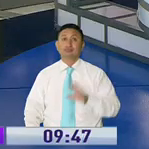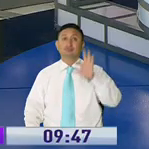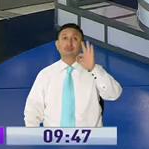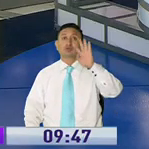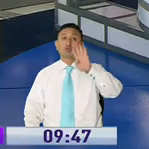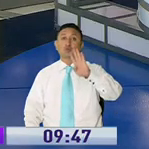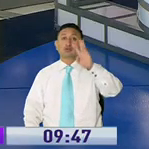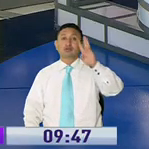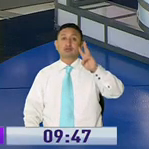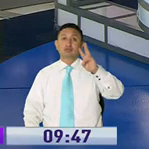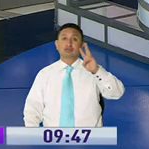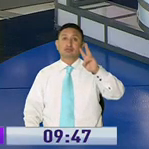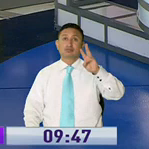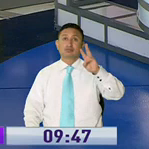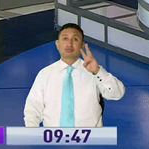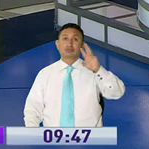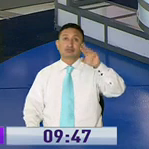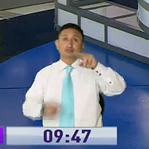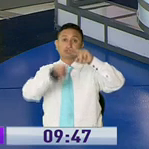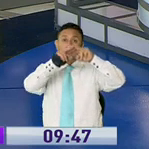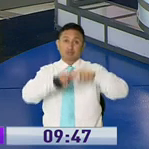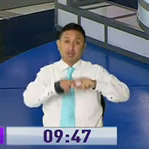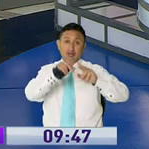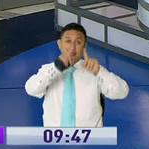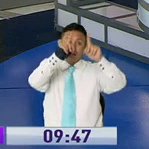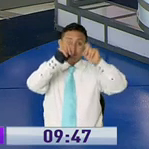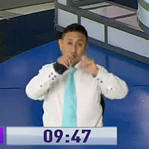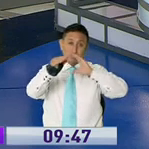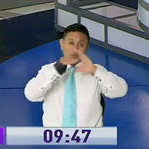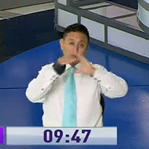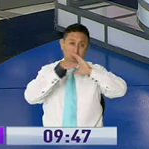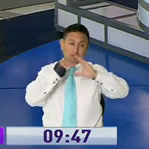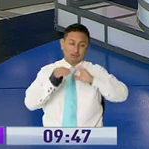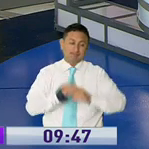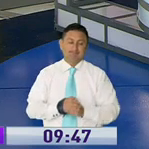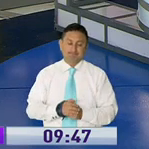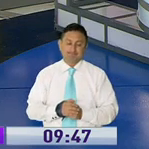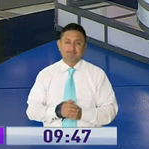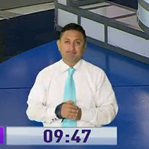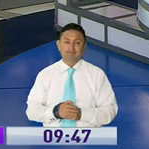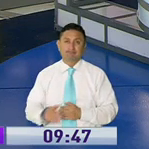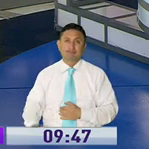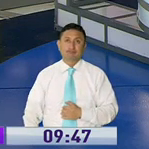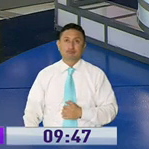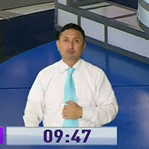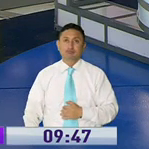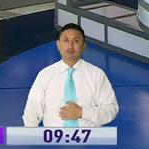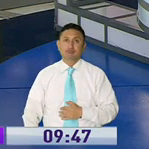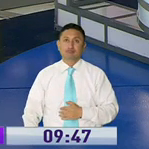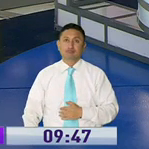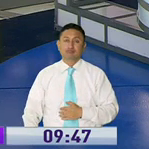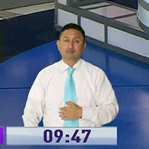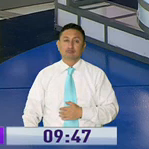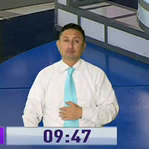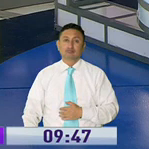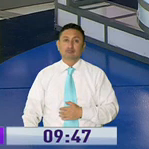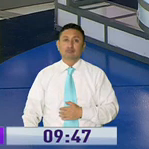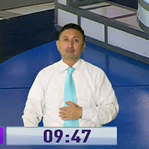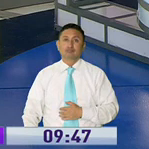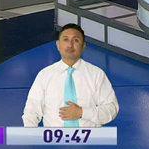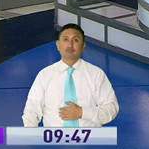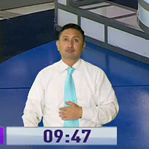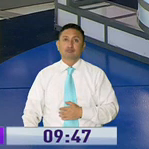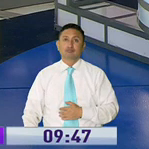9:46 de la mañana, Ali. A revisar todas las inquietudes que tienen nuestros amigos televidentes. Yo tengo unita por aquí. ¿Cuál? Échale, échale. Nos están diciendo